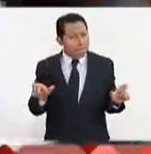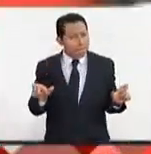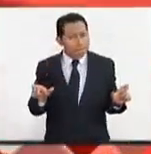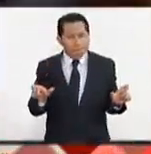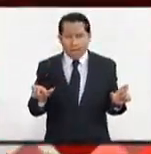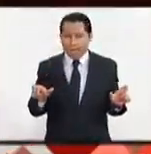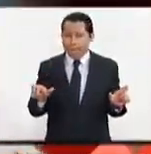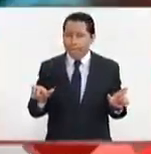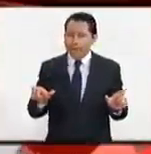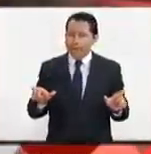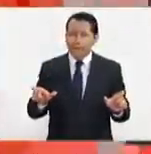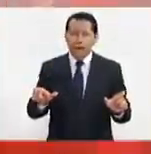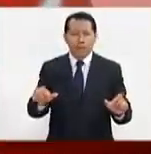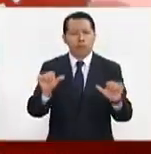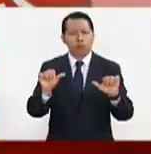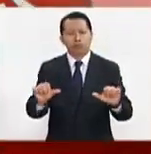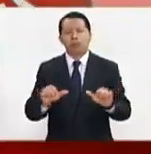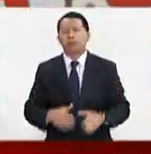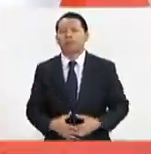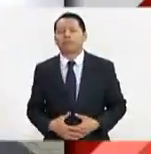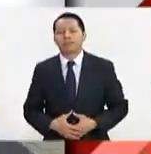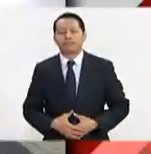integridad de los participantes.